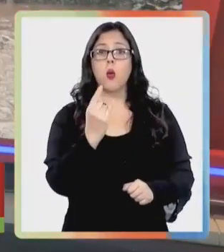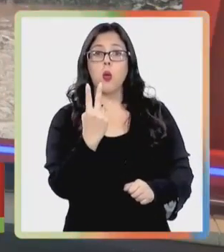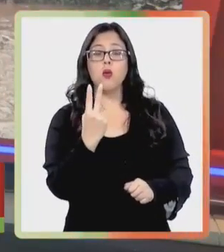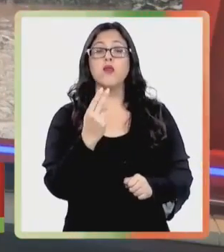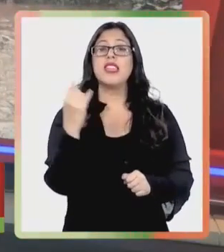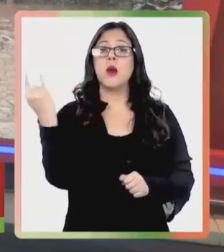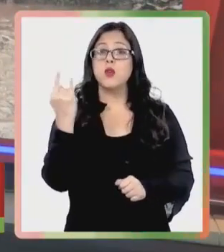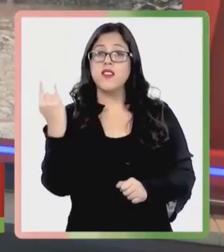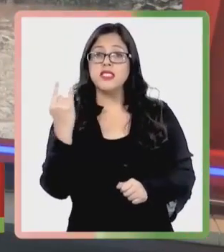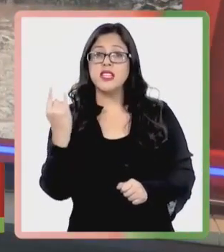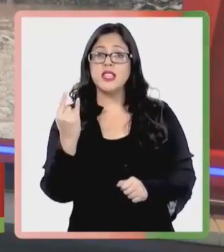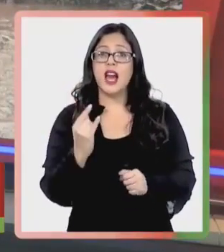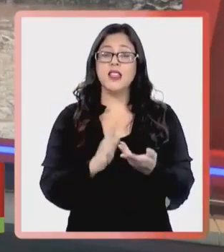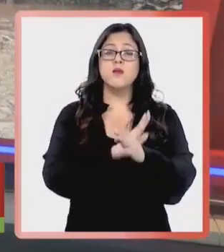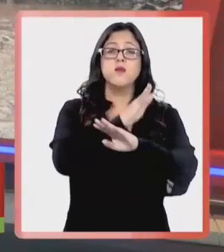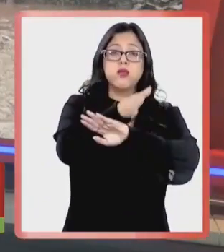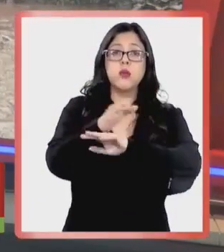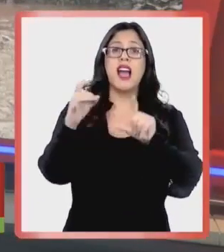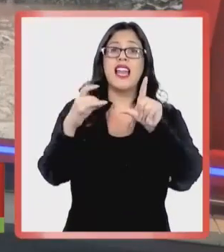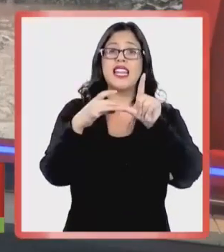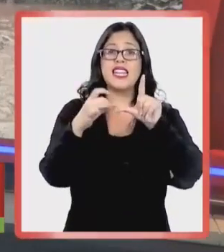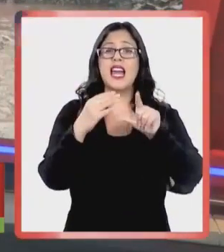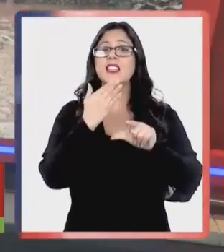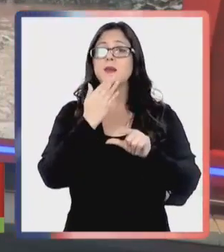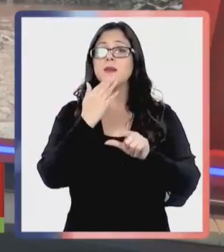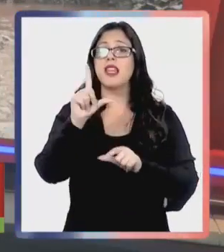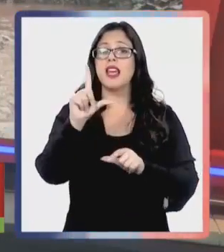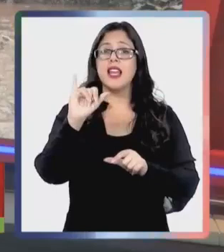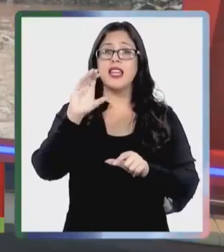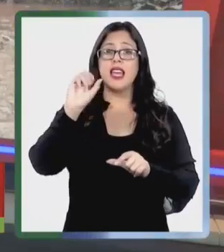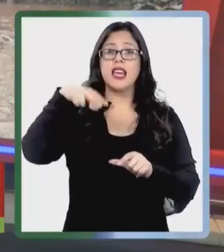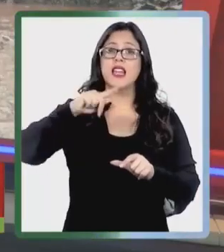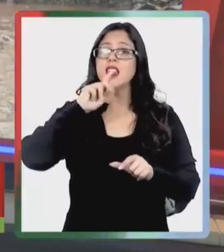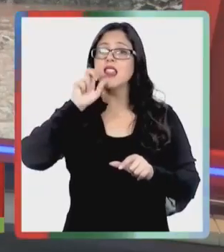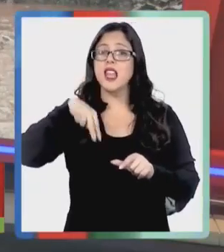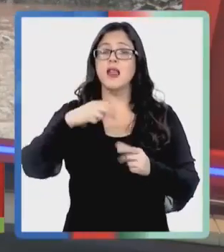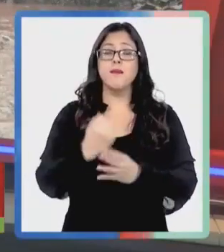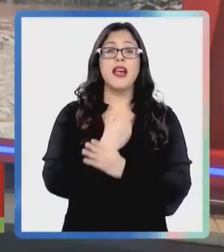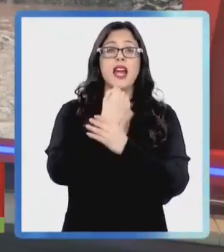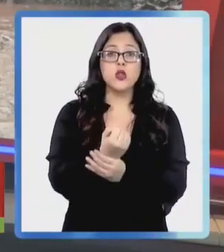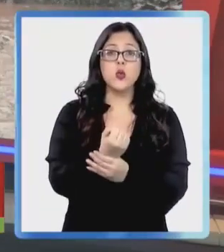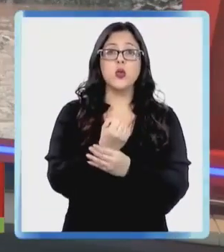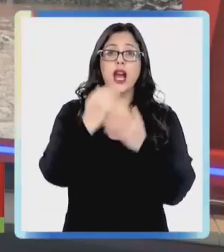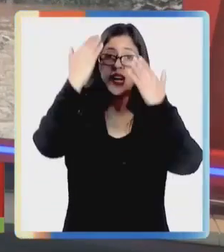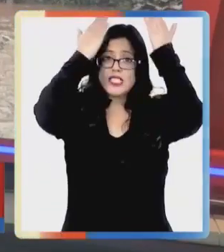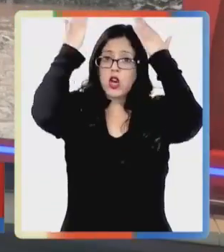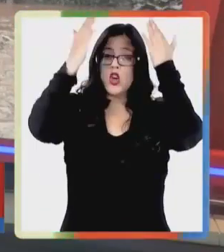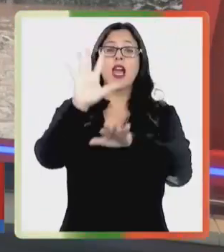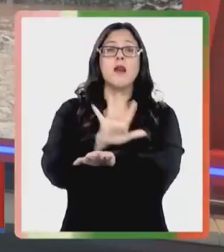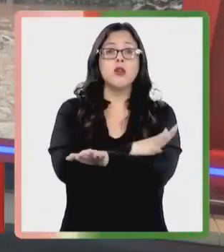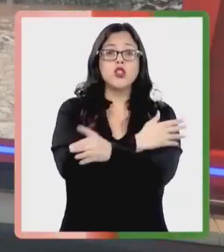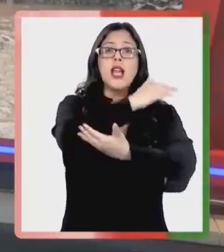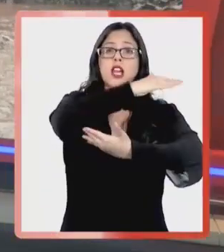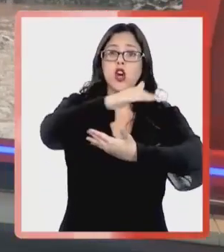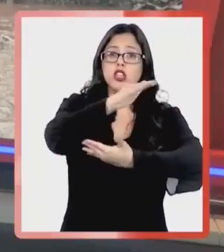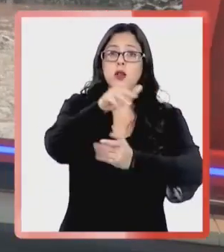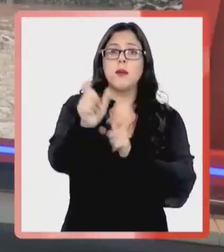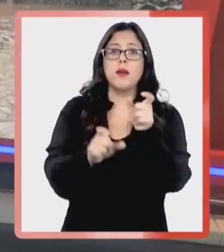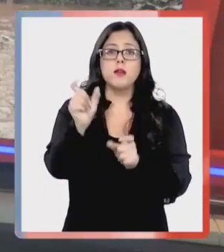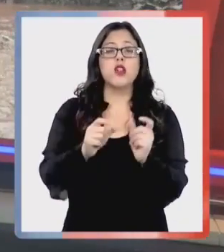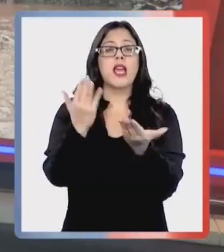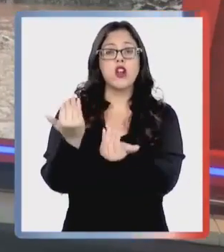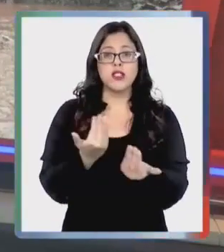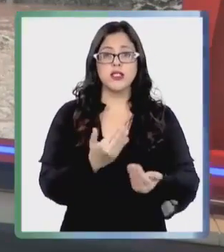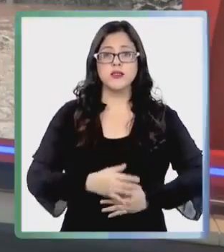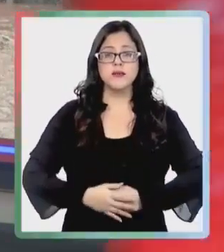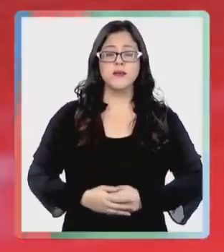universitarios van a recorrer Linares y Licantén para entregar contención emocional y psicológica a vecinos que así lo requieran. TV5 de Linares